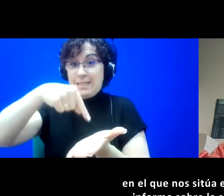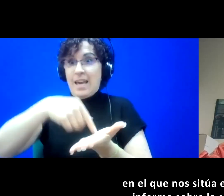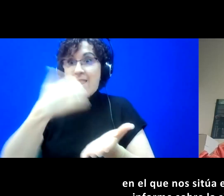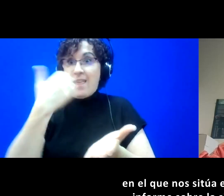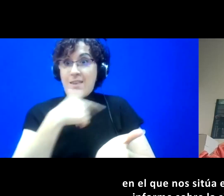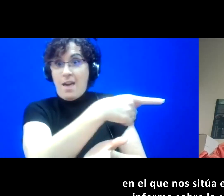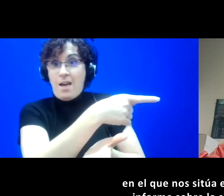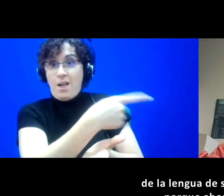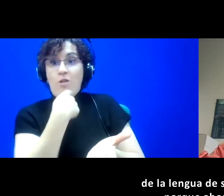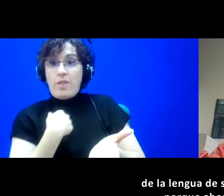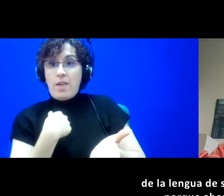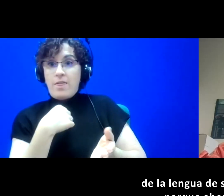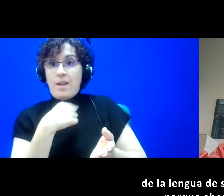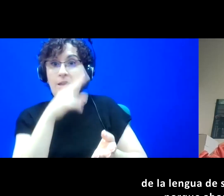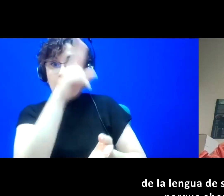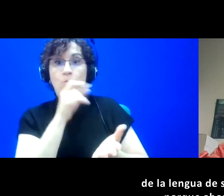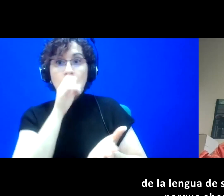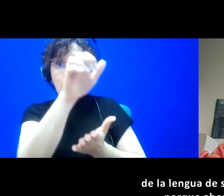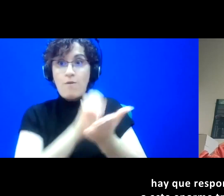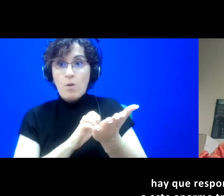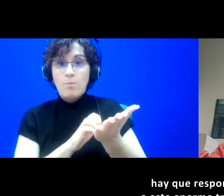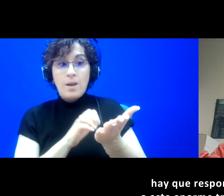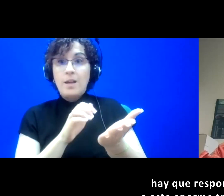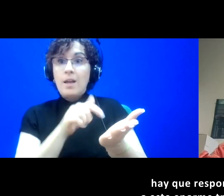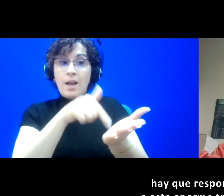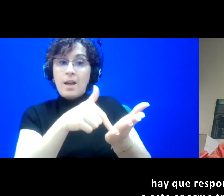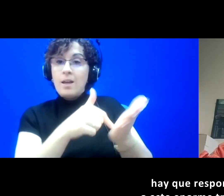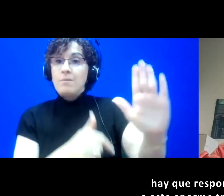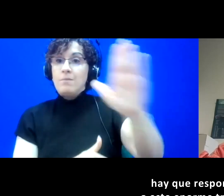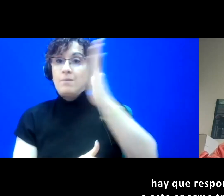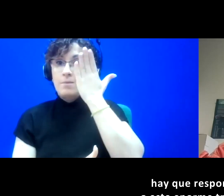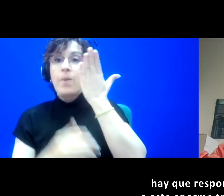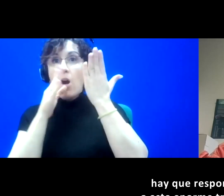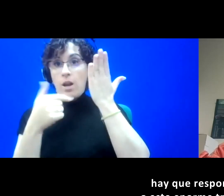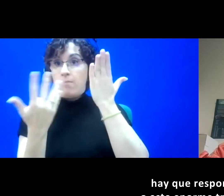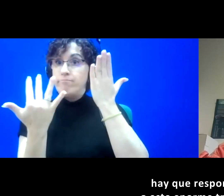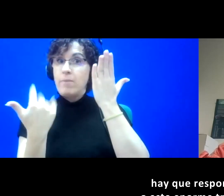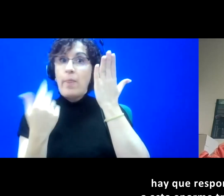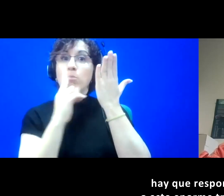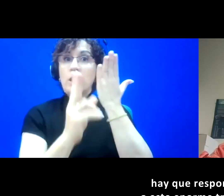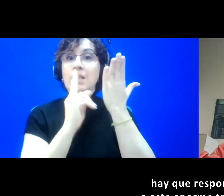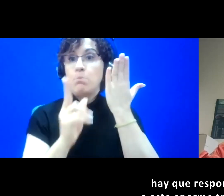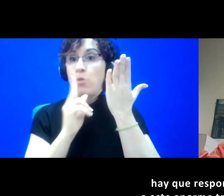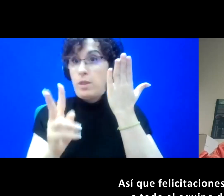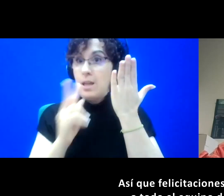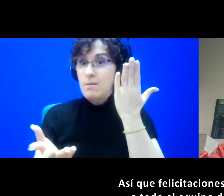la situación de la LSE, porque ahora hay que responder a este enorme trabajo. Así